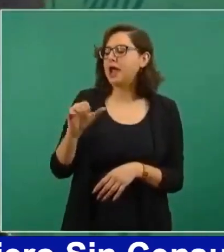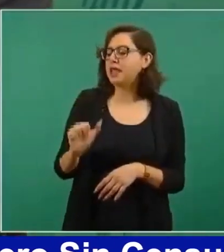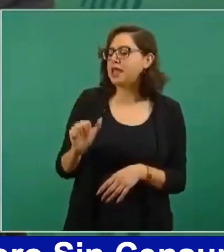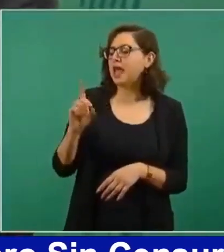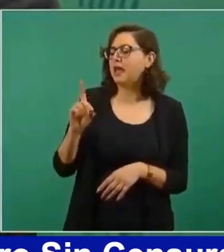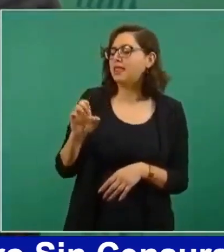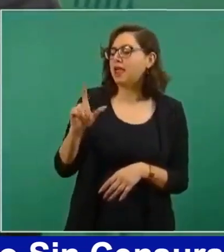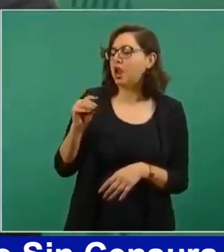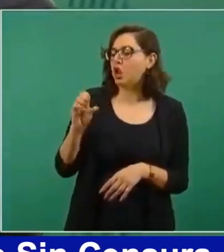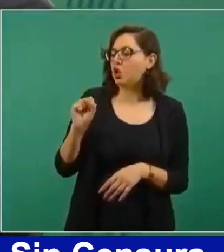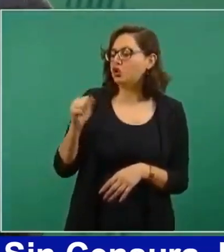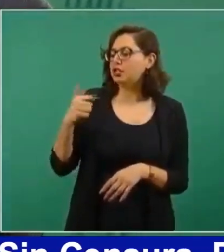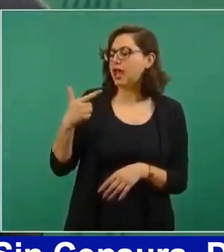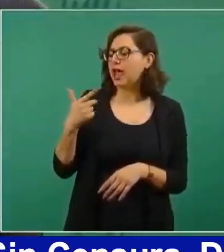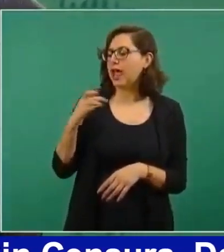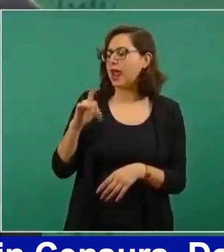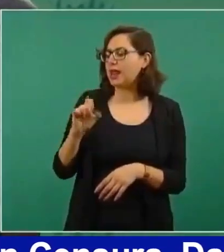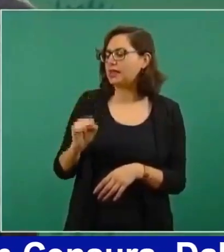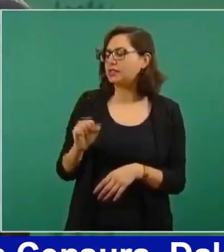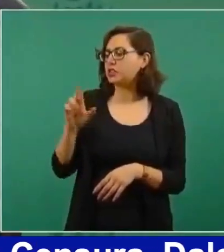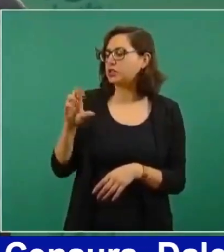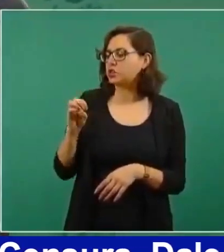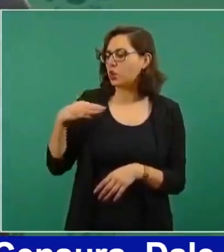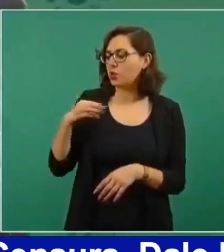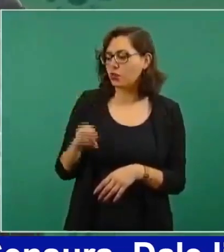sí. Ella,